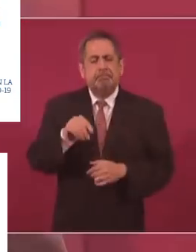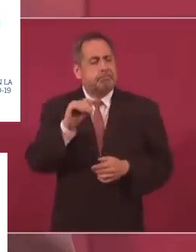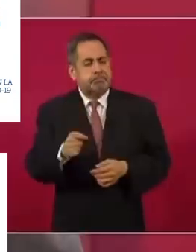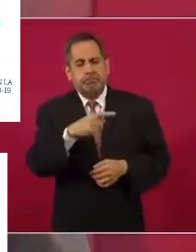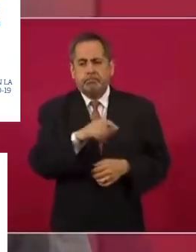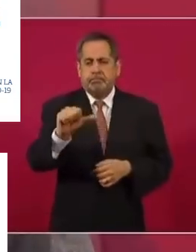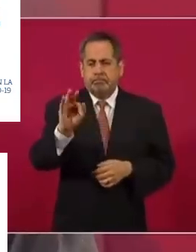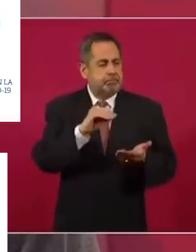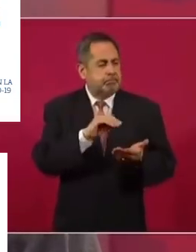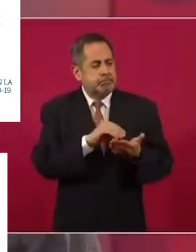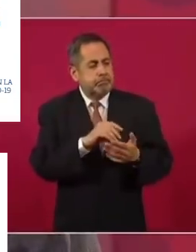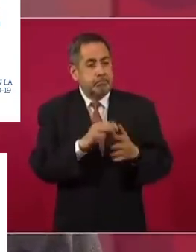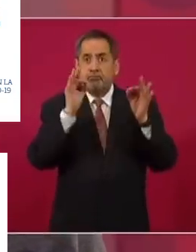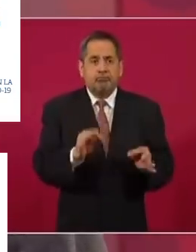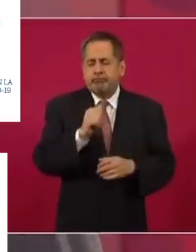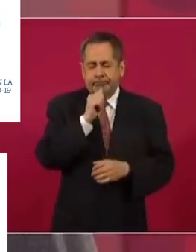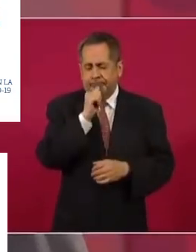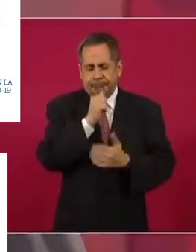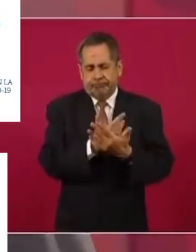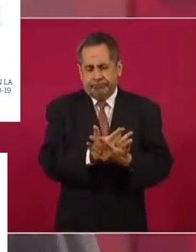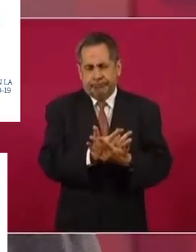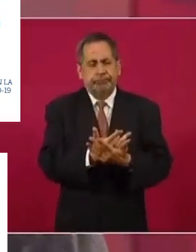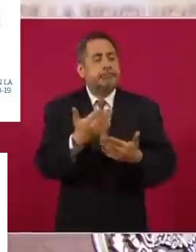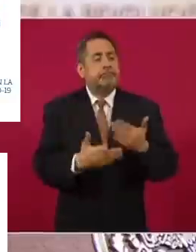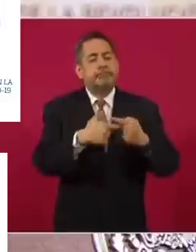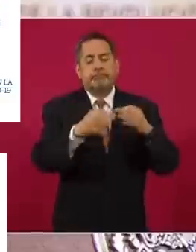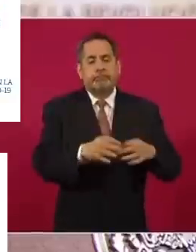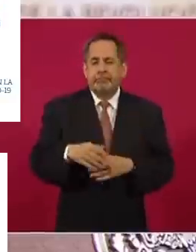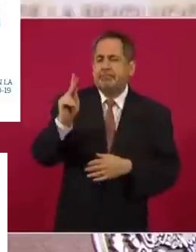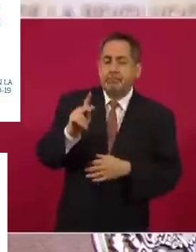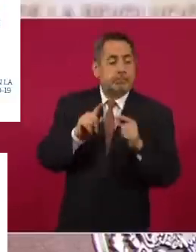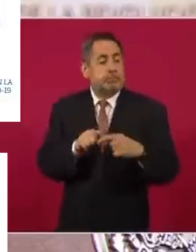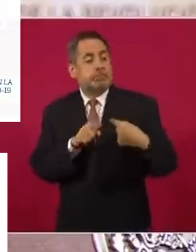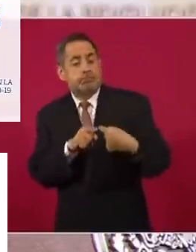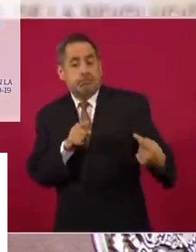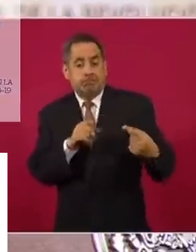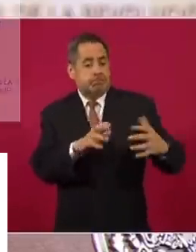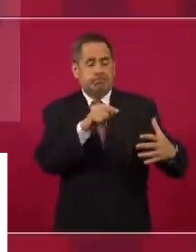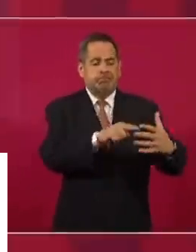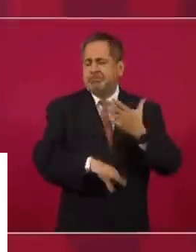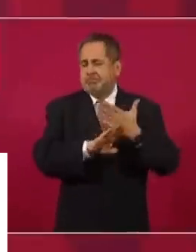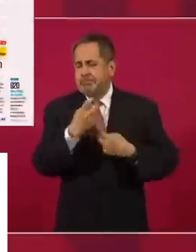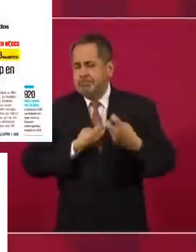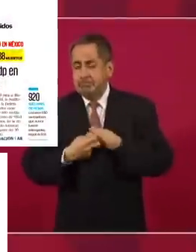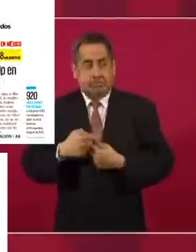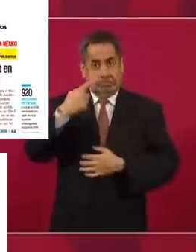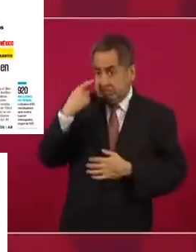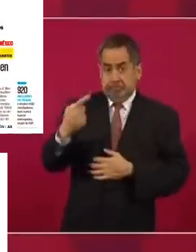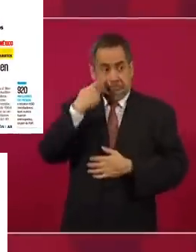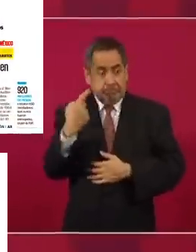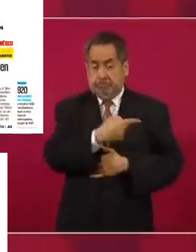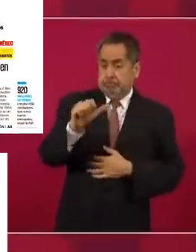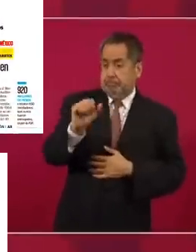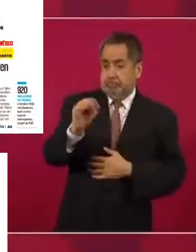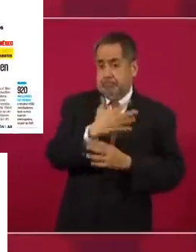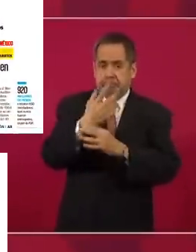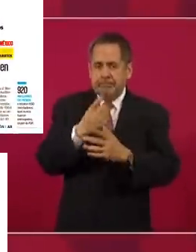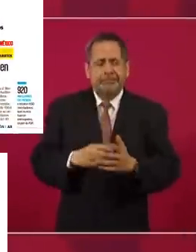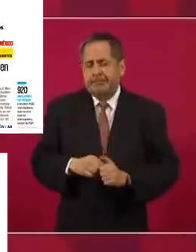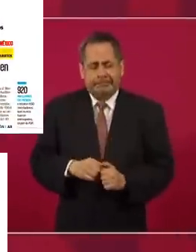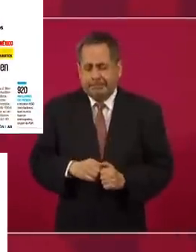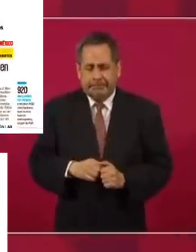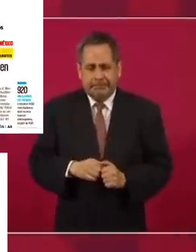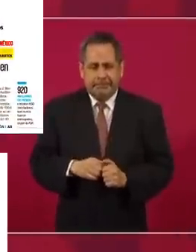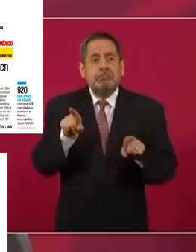es preliminar. Desde luego, lo usan nuestros adversarios, los conservadores corruptos, porque piensan